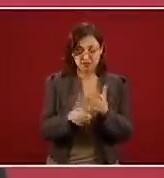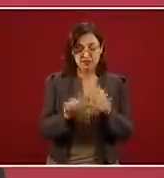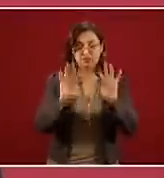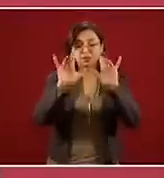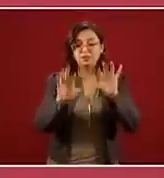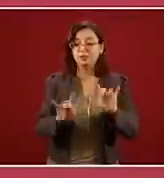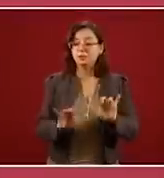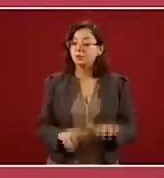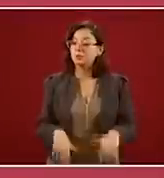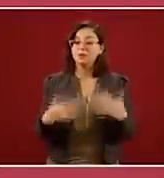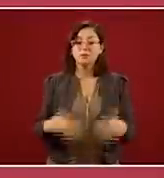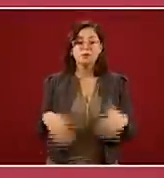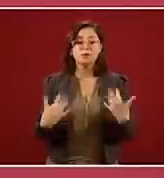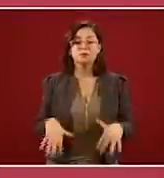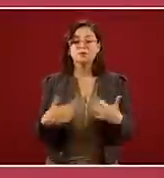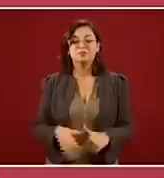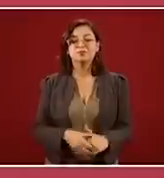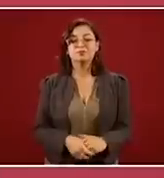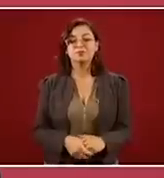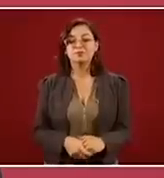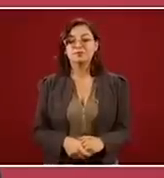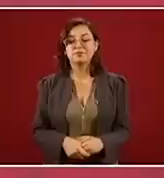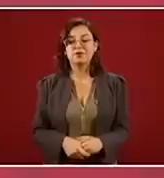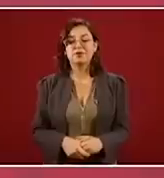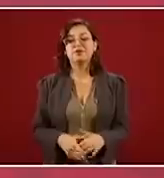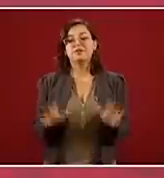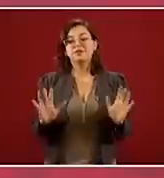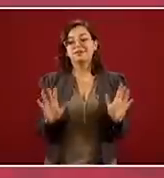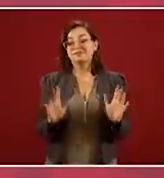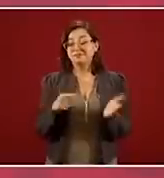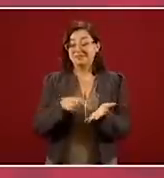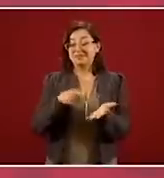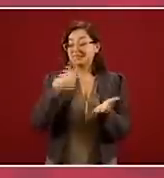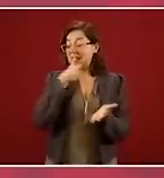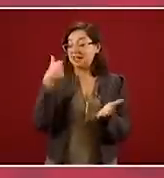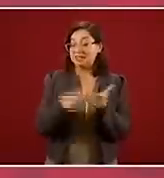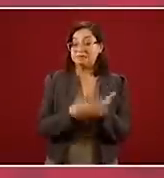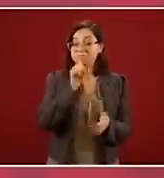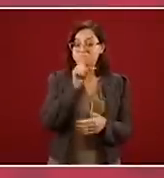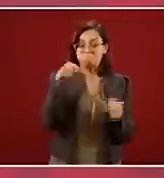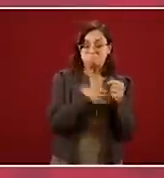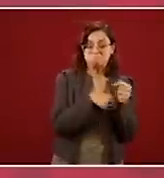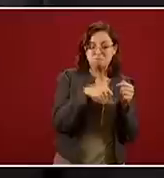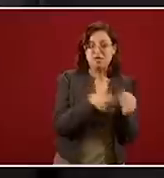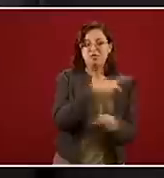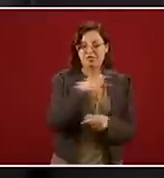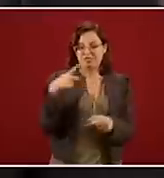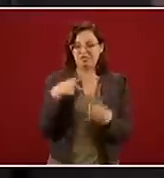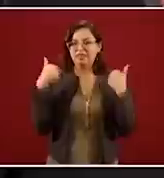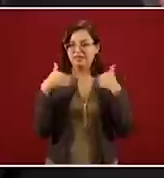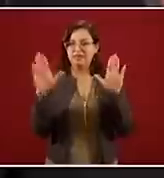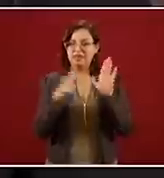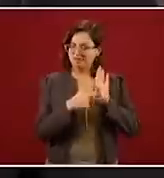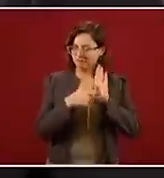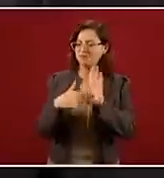yo creo que pararon de clasificar sus archivos, que sería bueno saber por qué ya